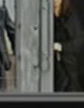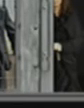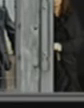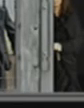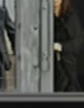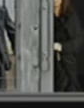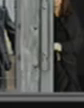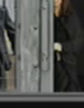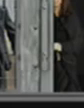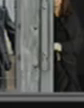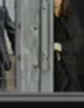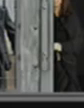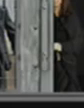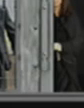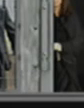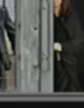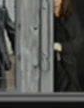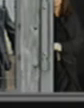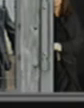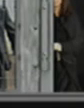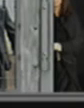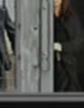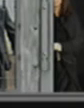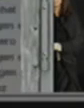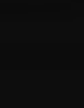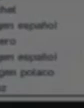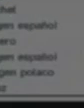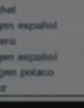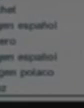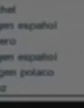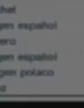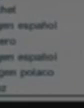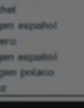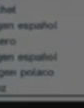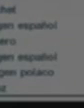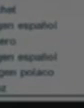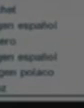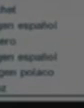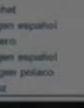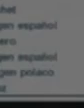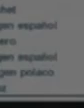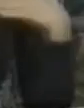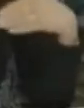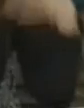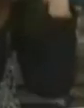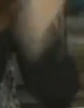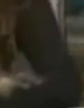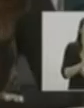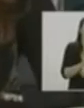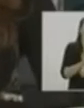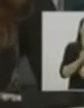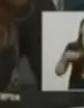lo devolvía en millones y millones que sus empresas le pagaban a las sociedades de la familia